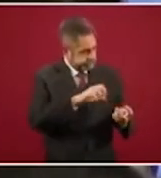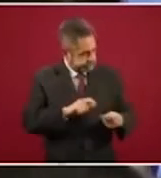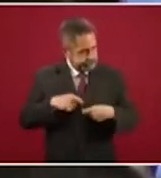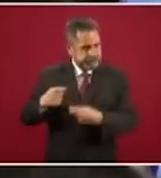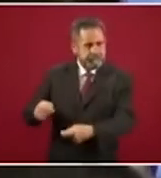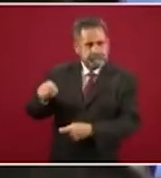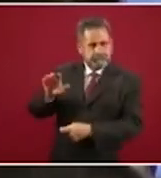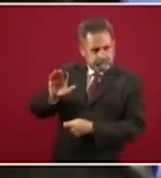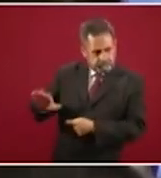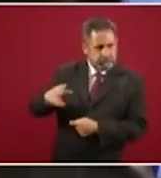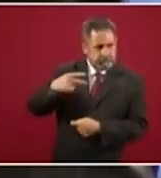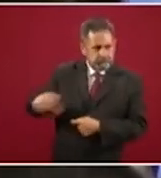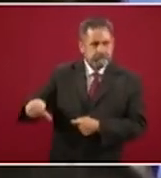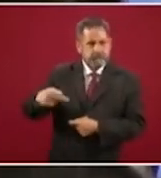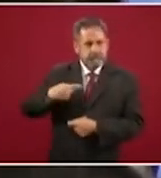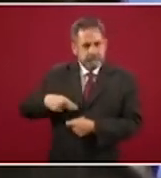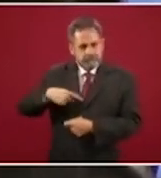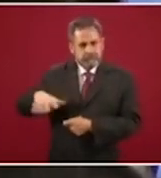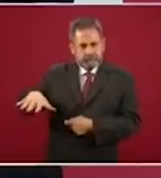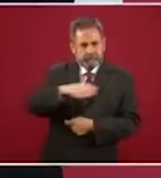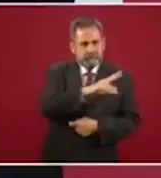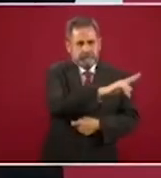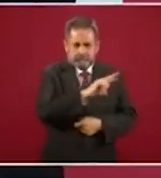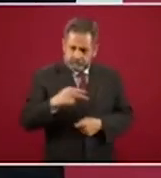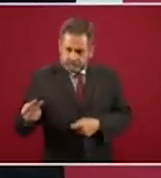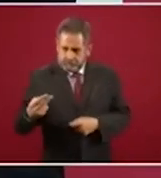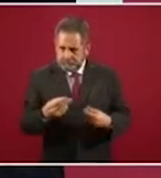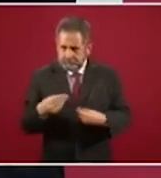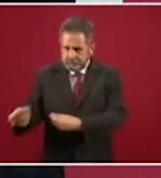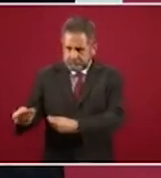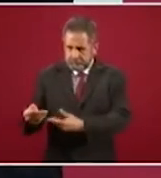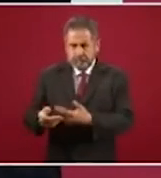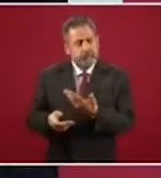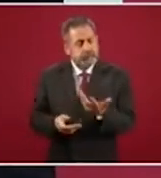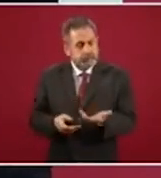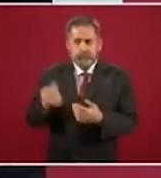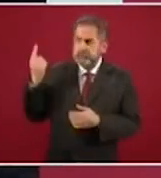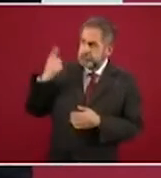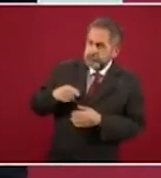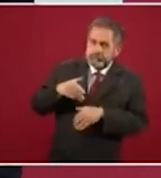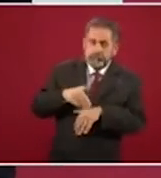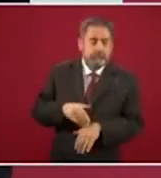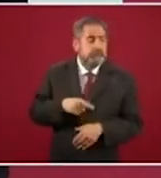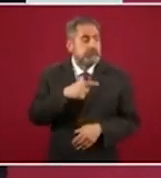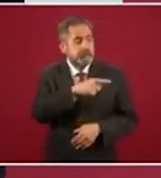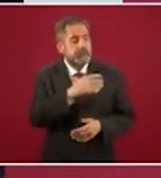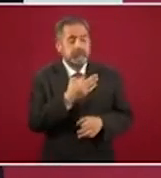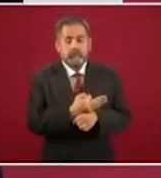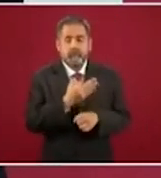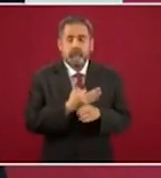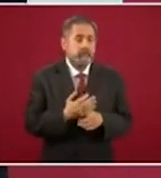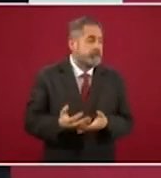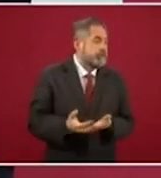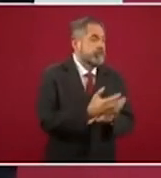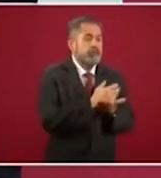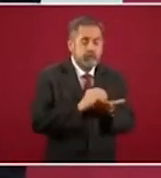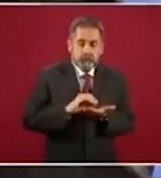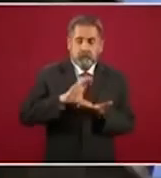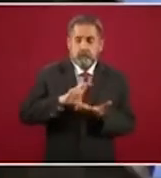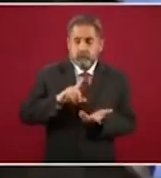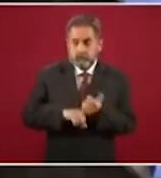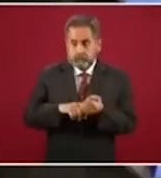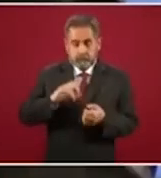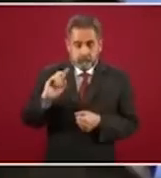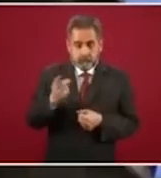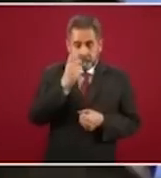robado. En este caso, la instrucción muy puntual es con estos recursos que se tienen de numerario